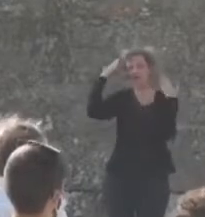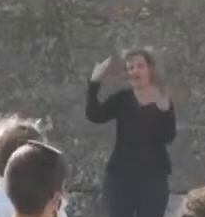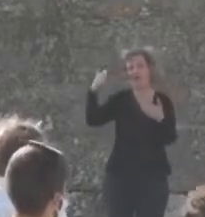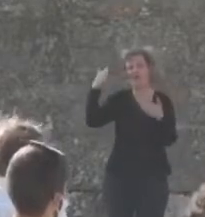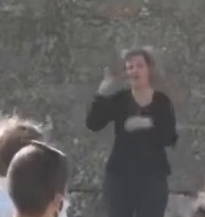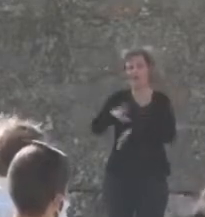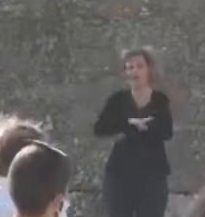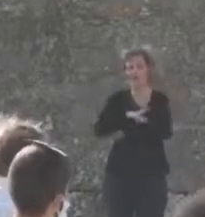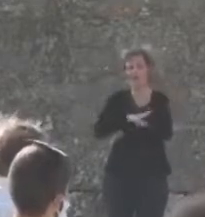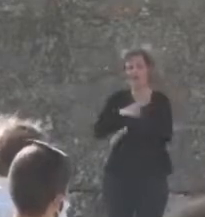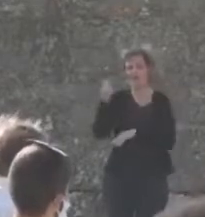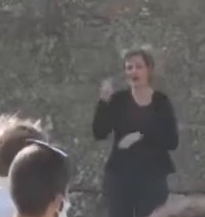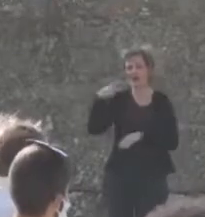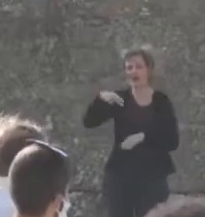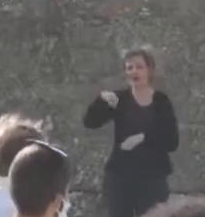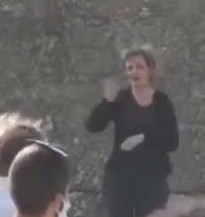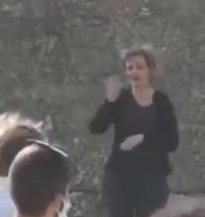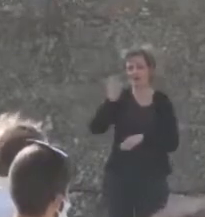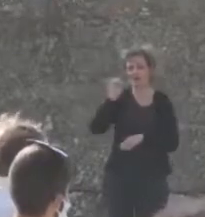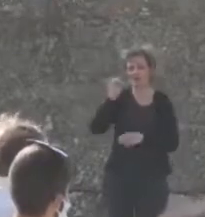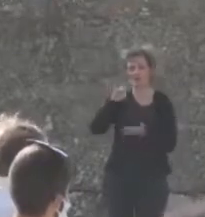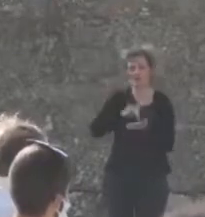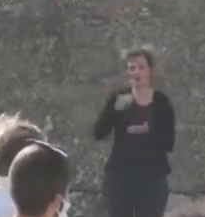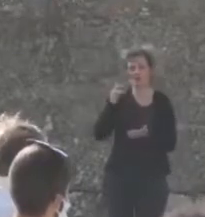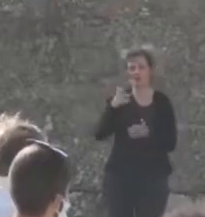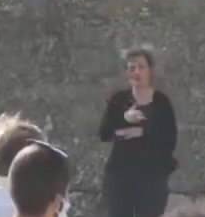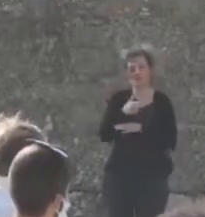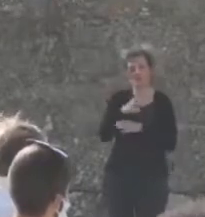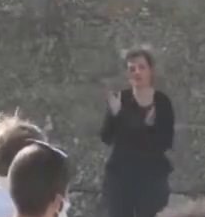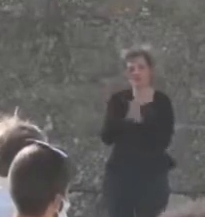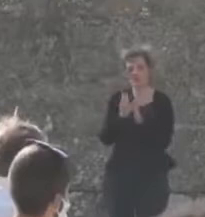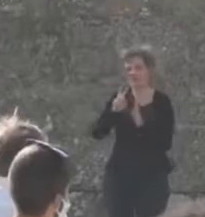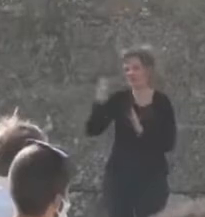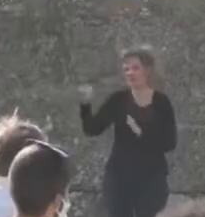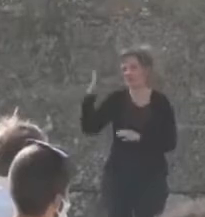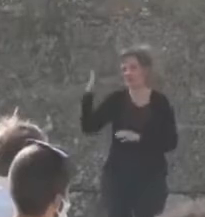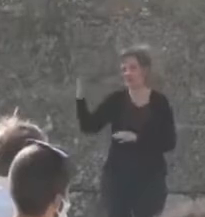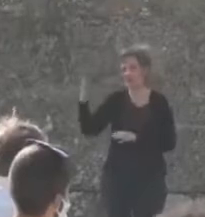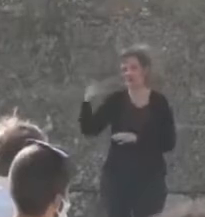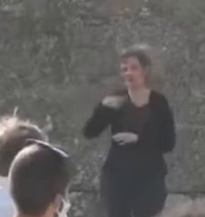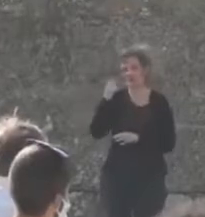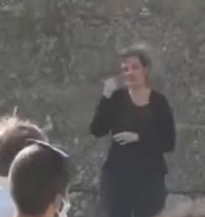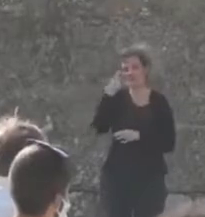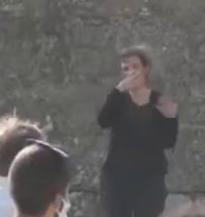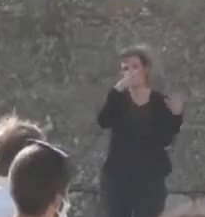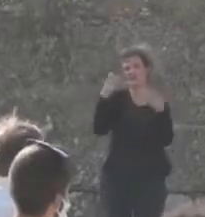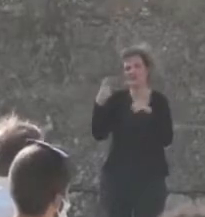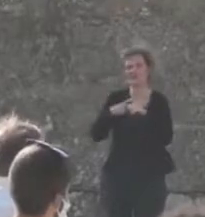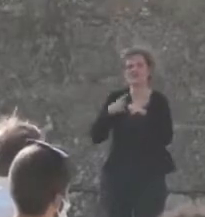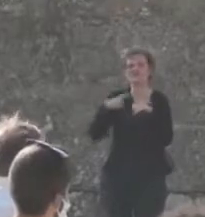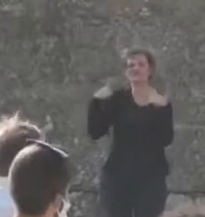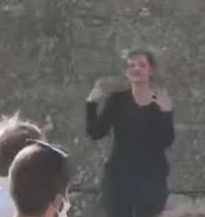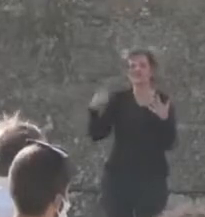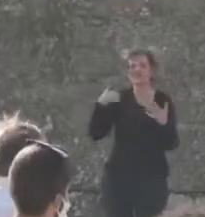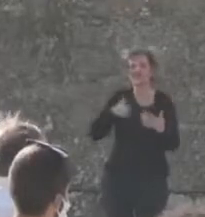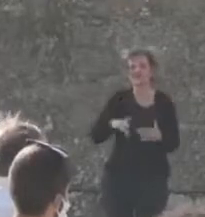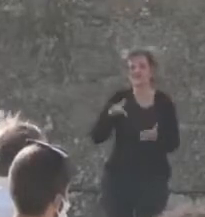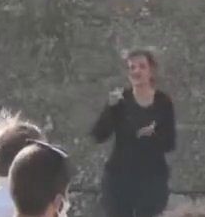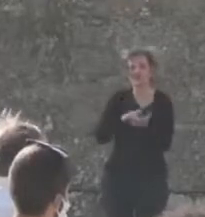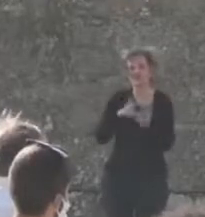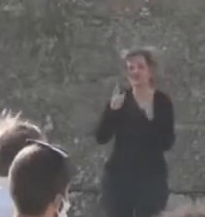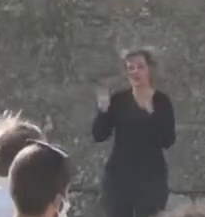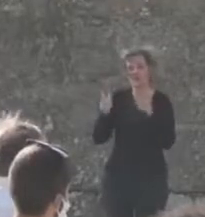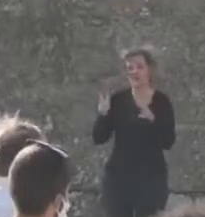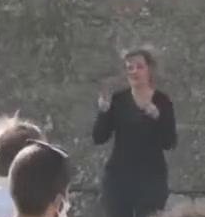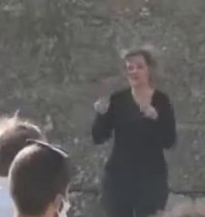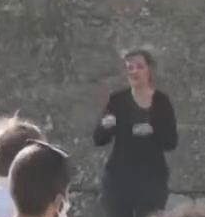ao alcalde Antonio Blanco Solla, fusilado, os outros 5 compañeiros nesa data, de 1936, que terá lugar no